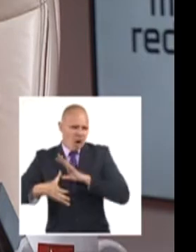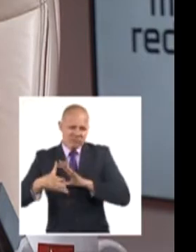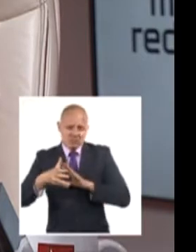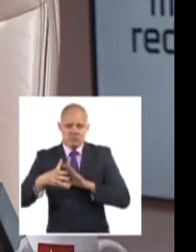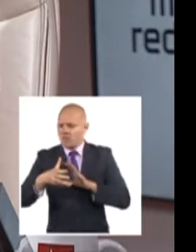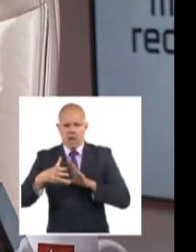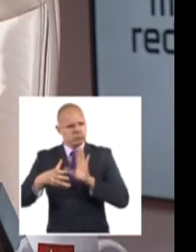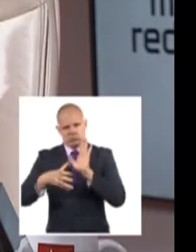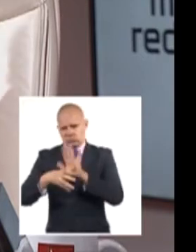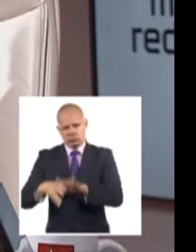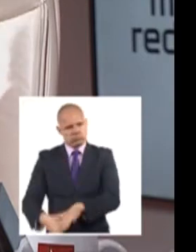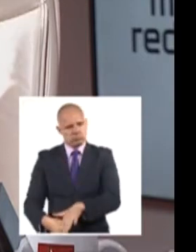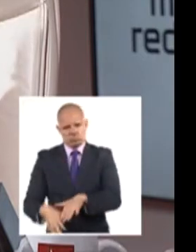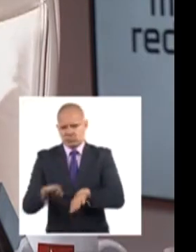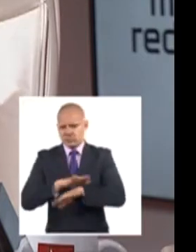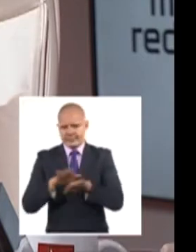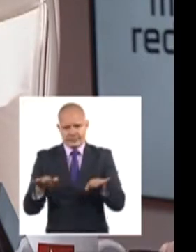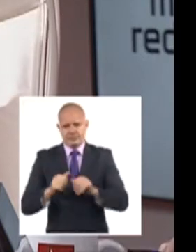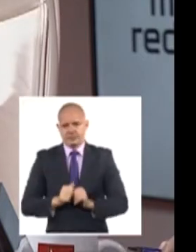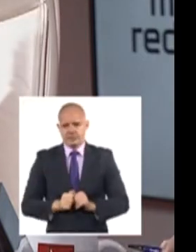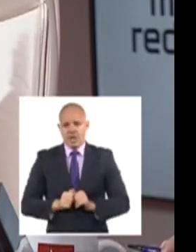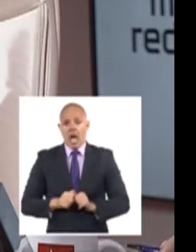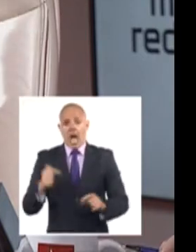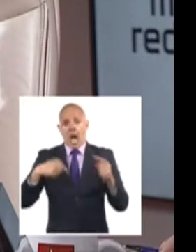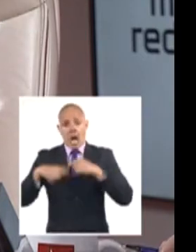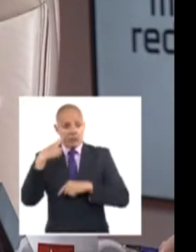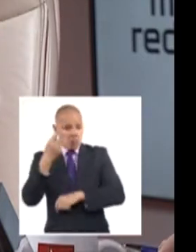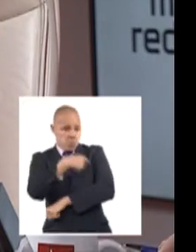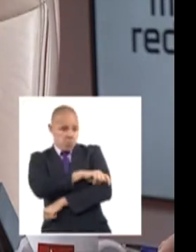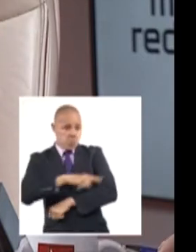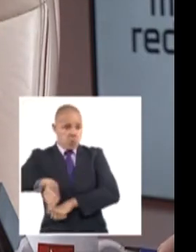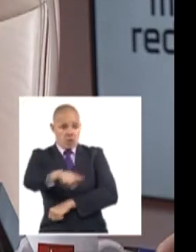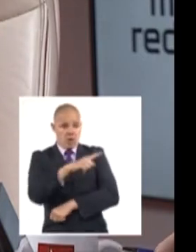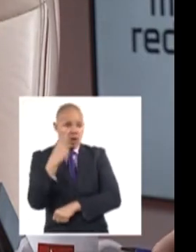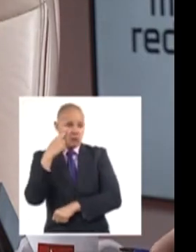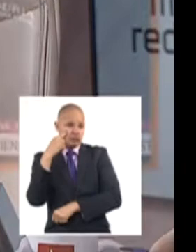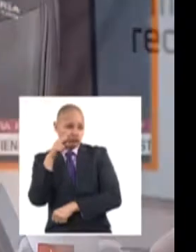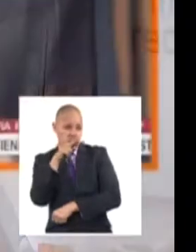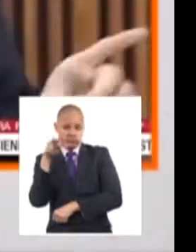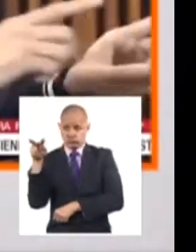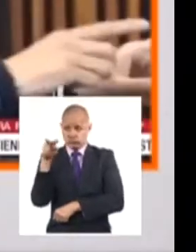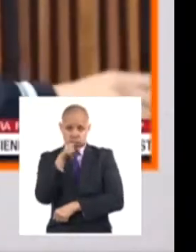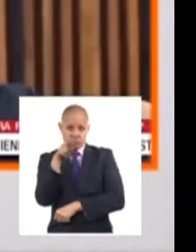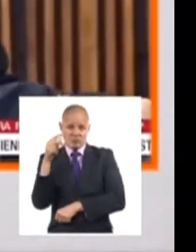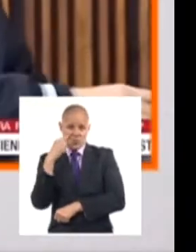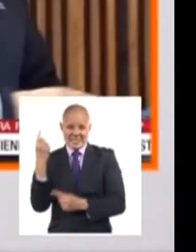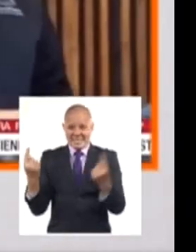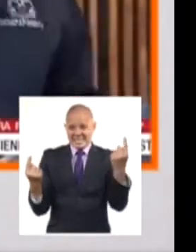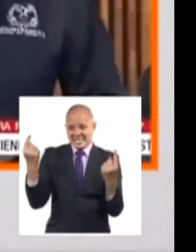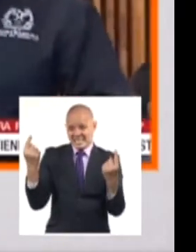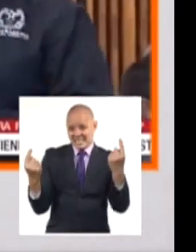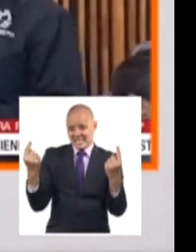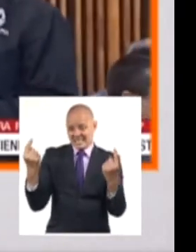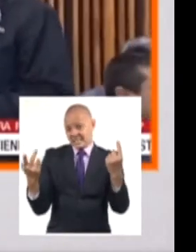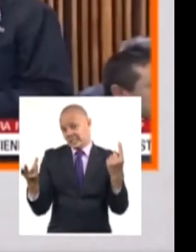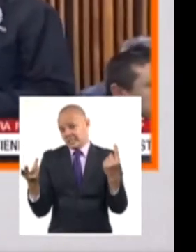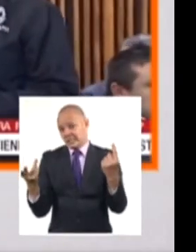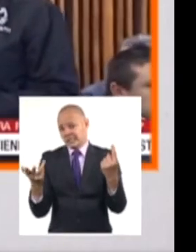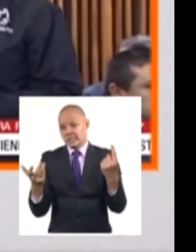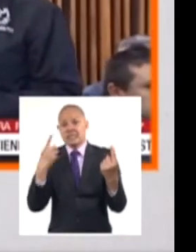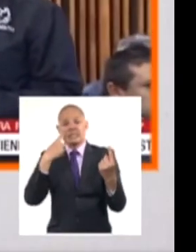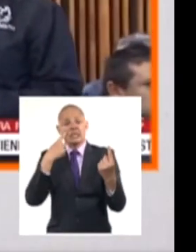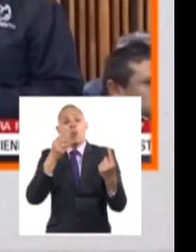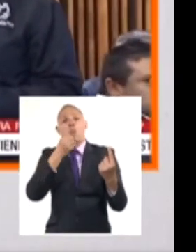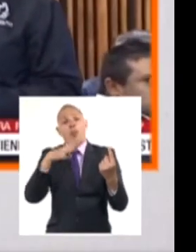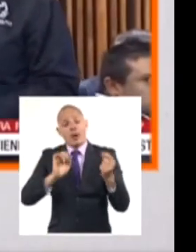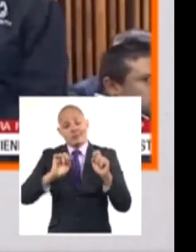pueden confundir o pueden pensar que ambas que ambas candidaturas van a